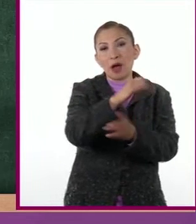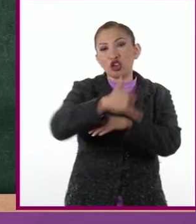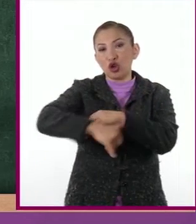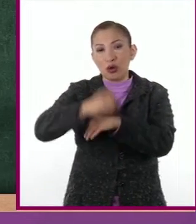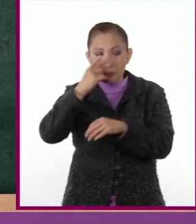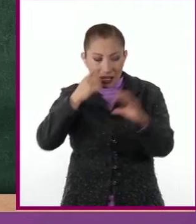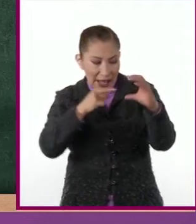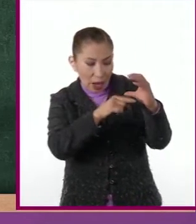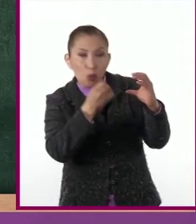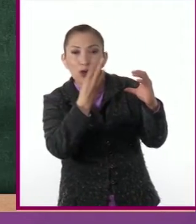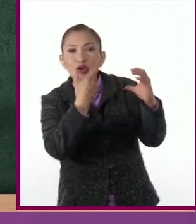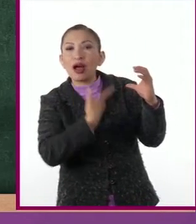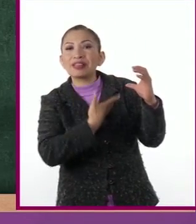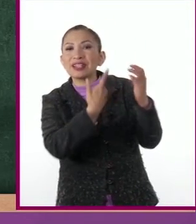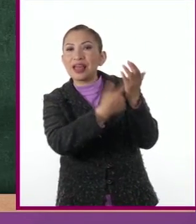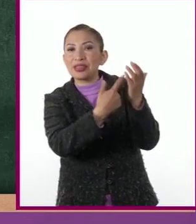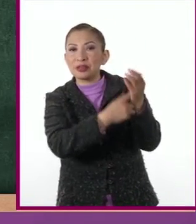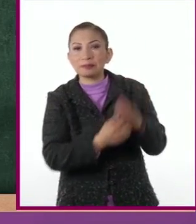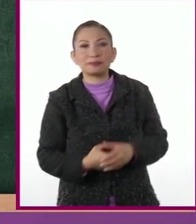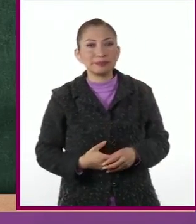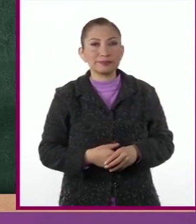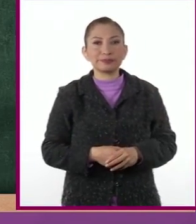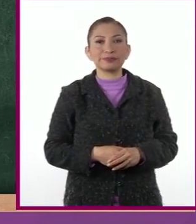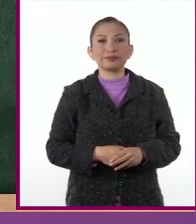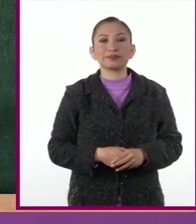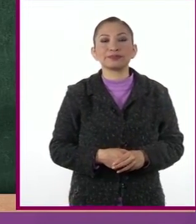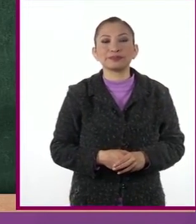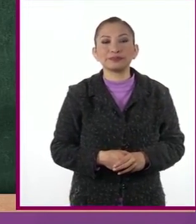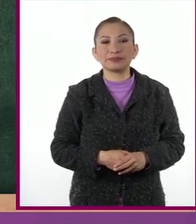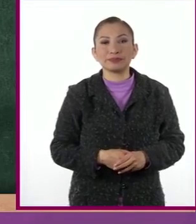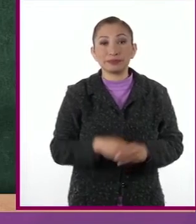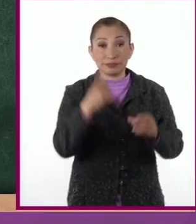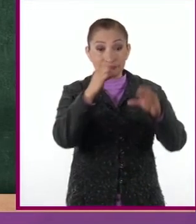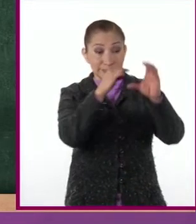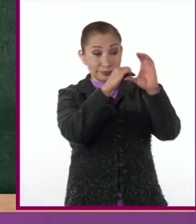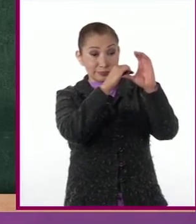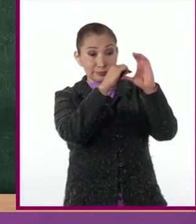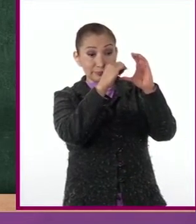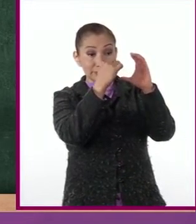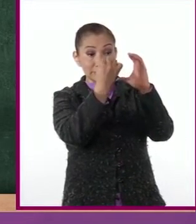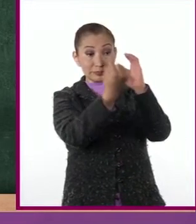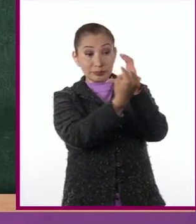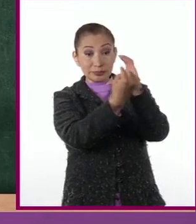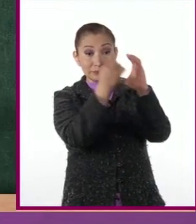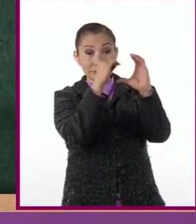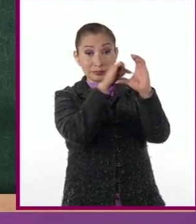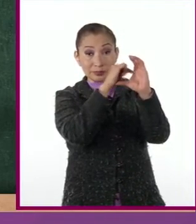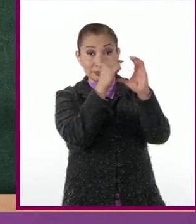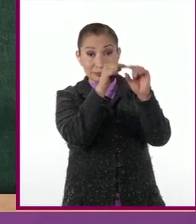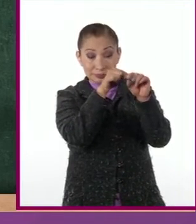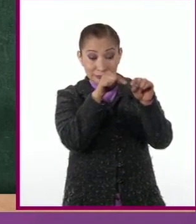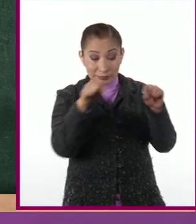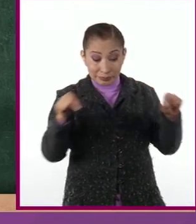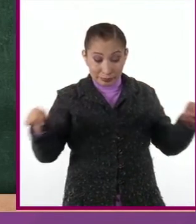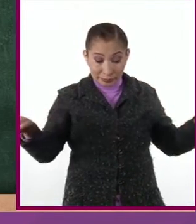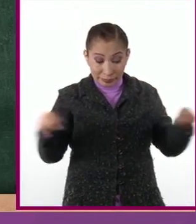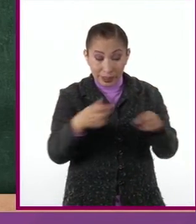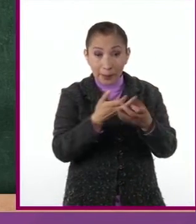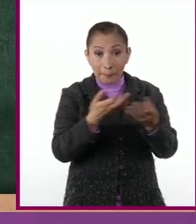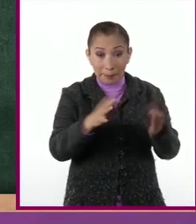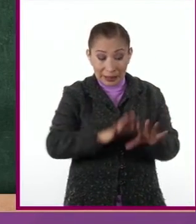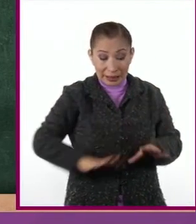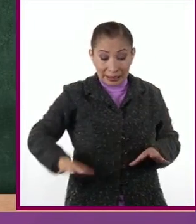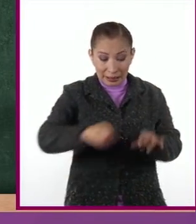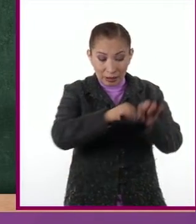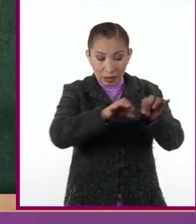yogur dicen el contenido. Pinta una línea horizontal en el piso. a partir de la cual